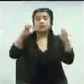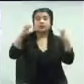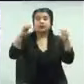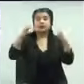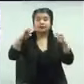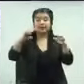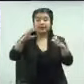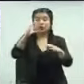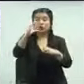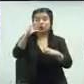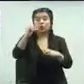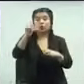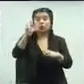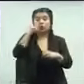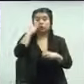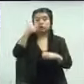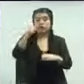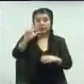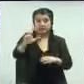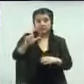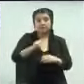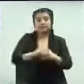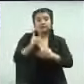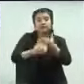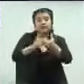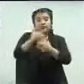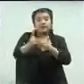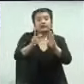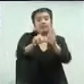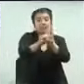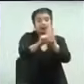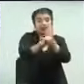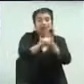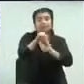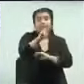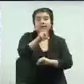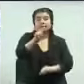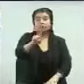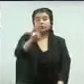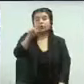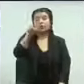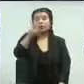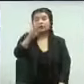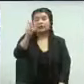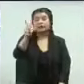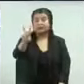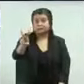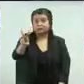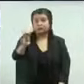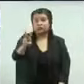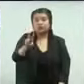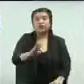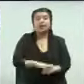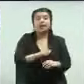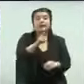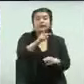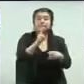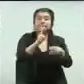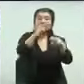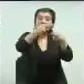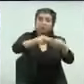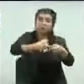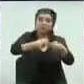contratado con Covial, que era parte de los proyectos de los decretos 21-22, que estaban suspendidos